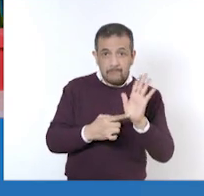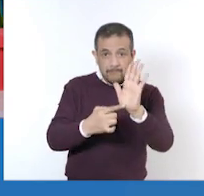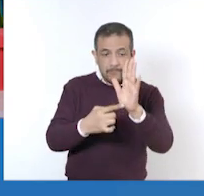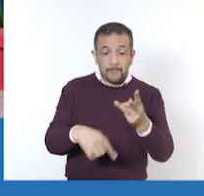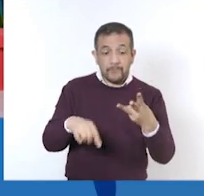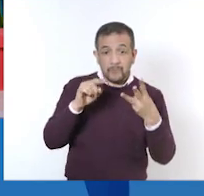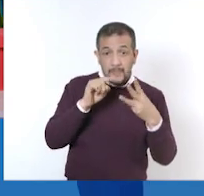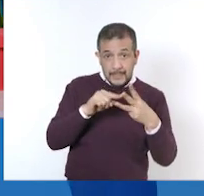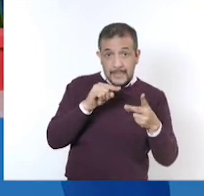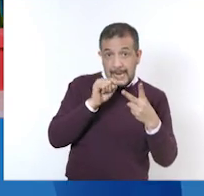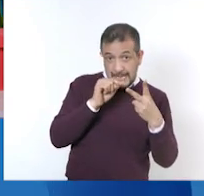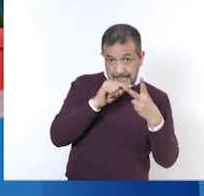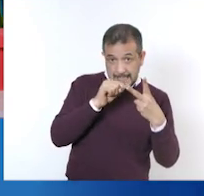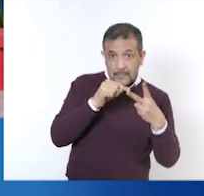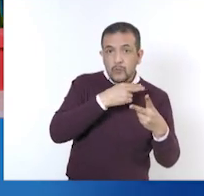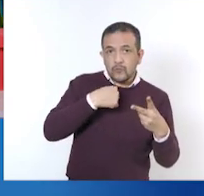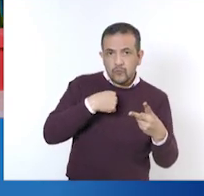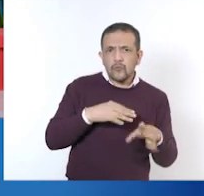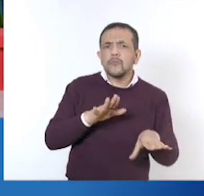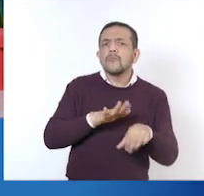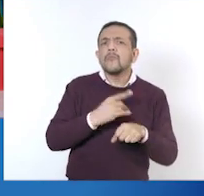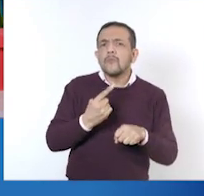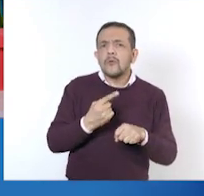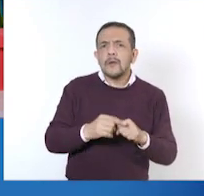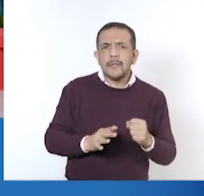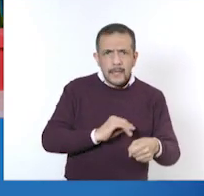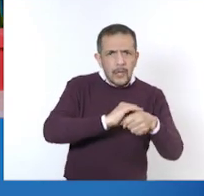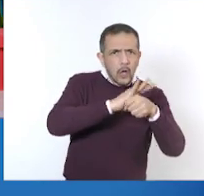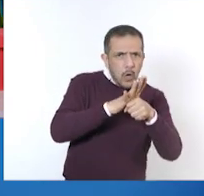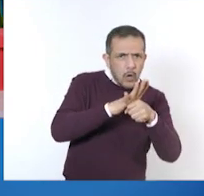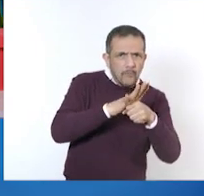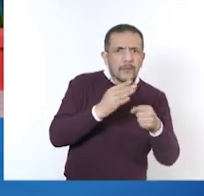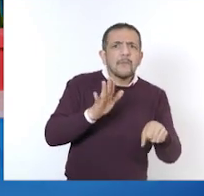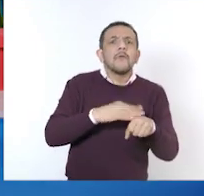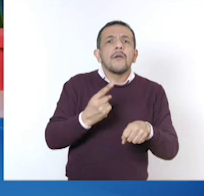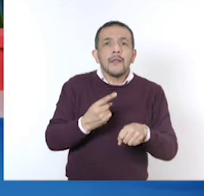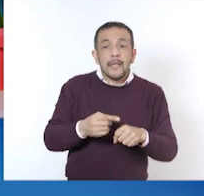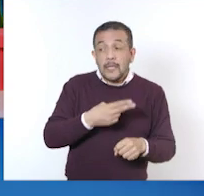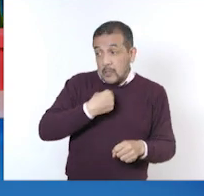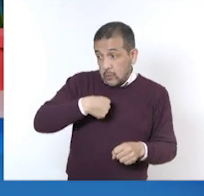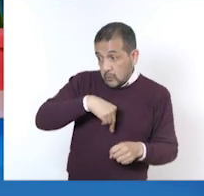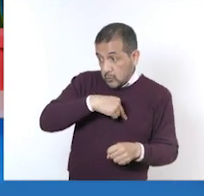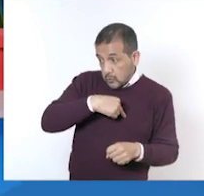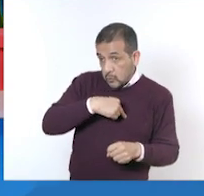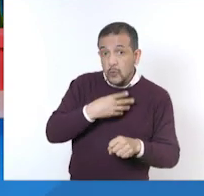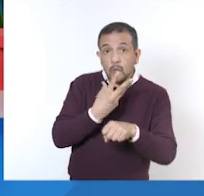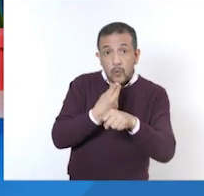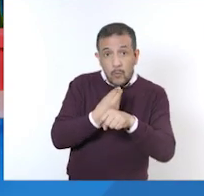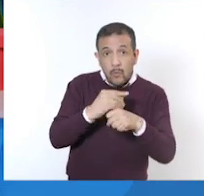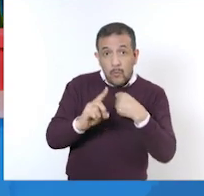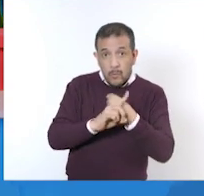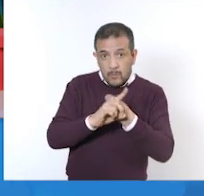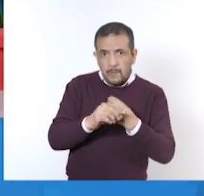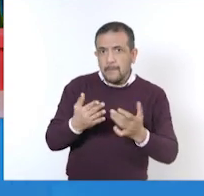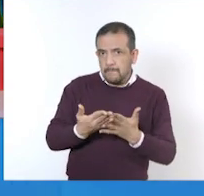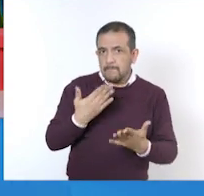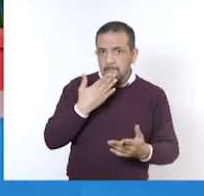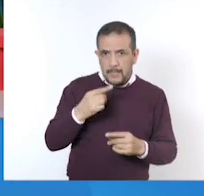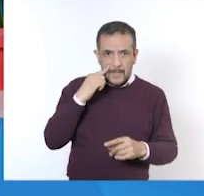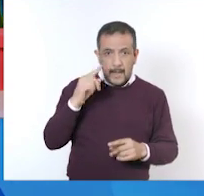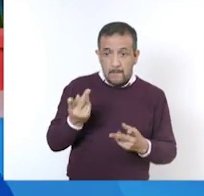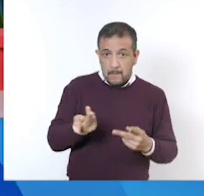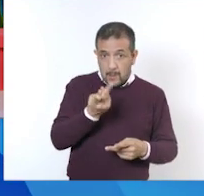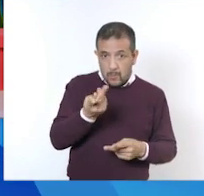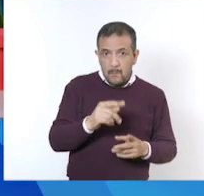Así es. En la misión 2, investigamos cuáles son las razones por las que esto pasó, ¿qué debo saber para resolver el problema? Y la pregunta